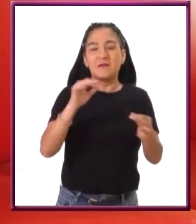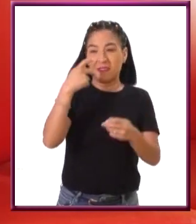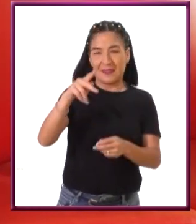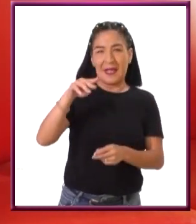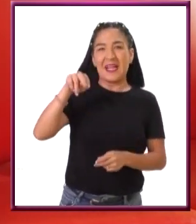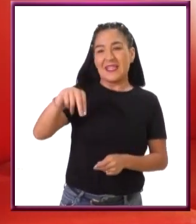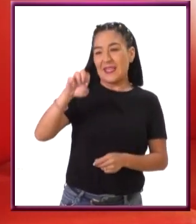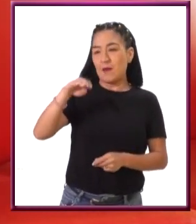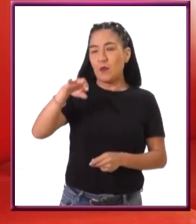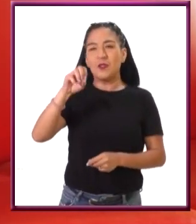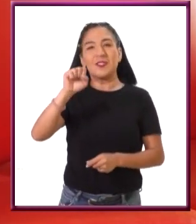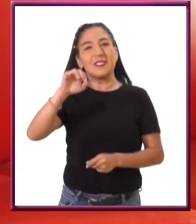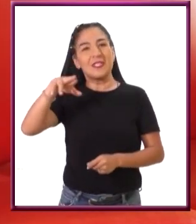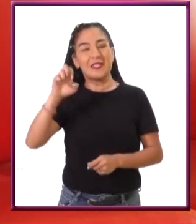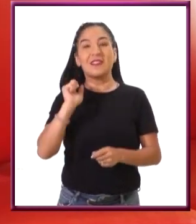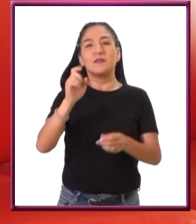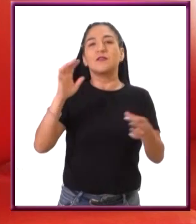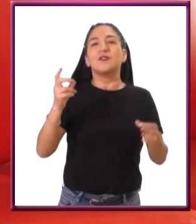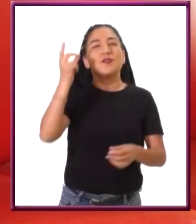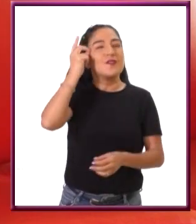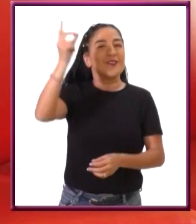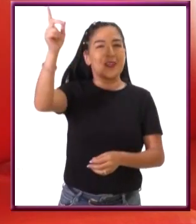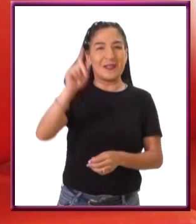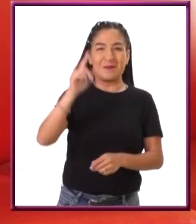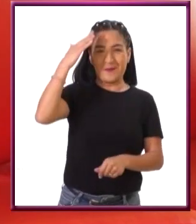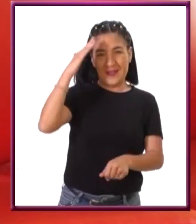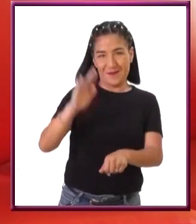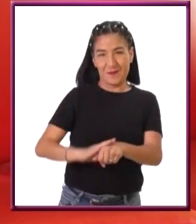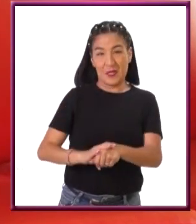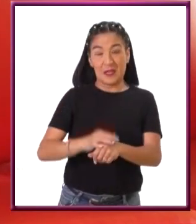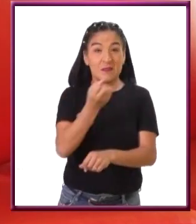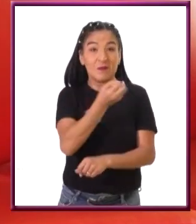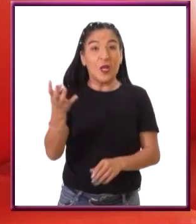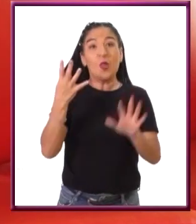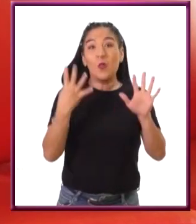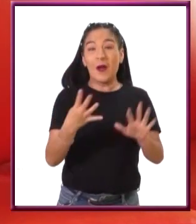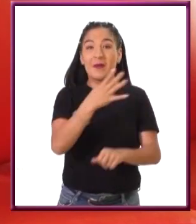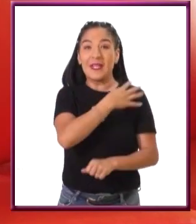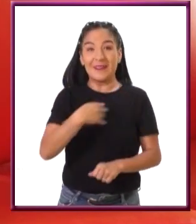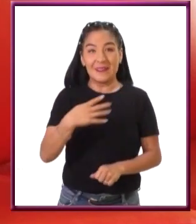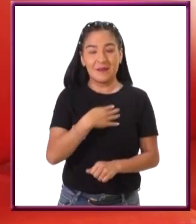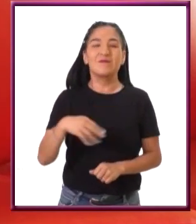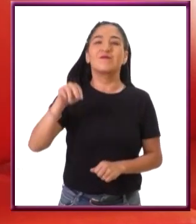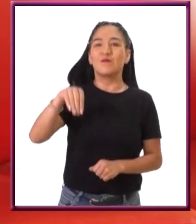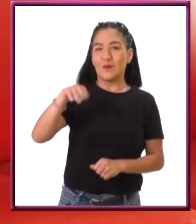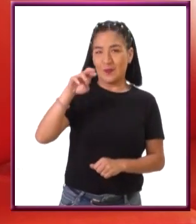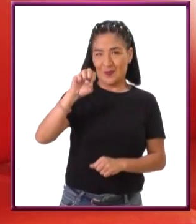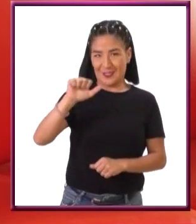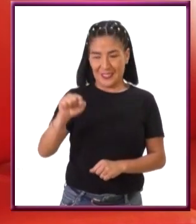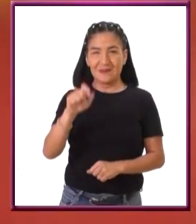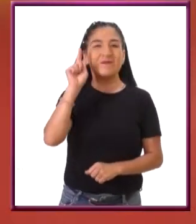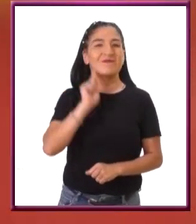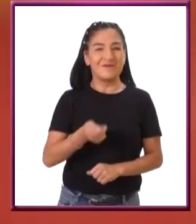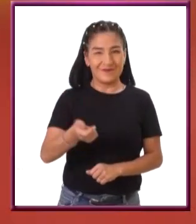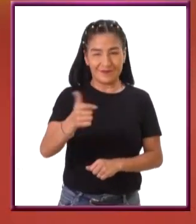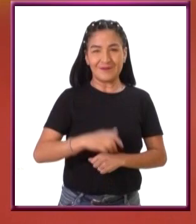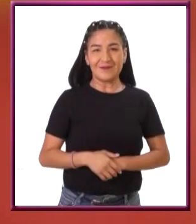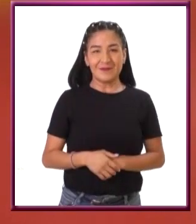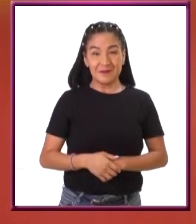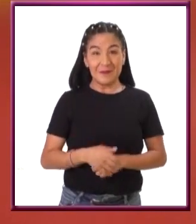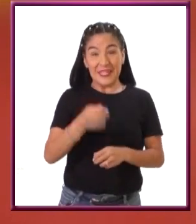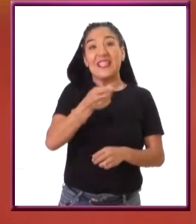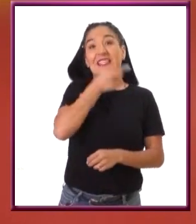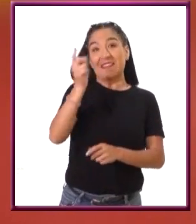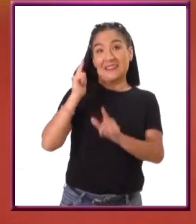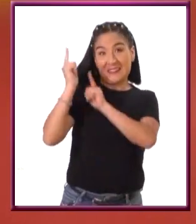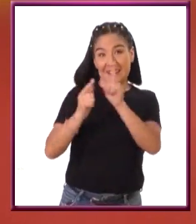unió a Mnemósine, la diosa de la memoria, y tuvieron 9 hijas, las musas. Ellas, según